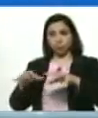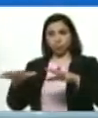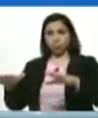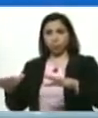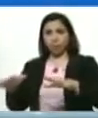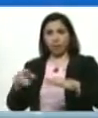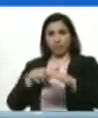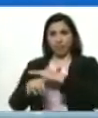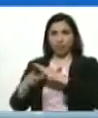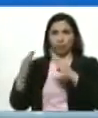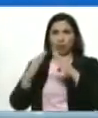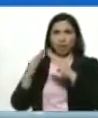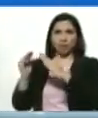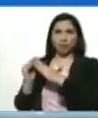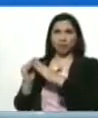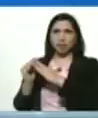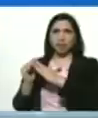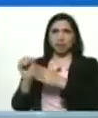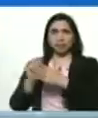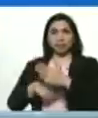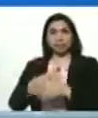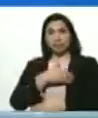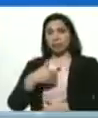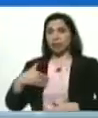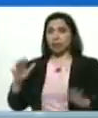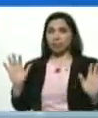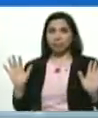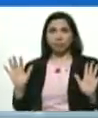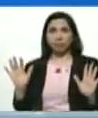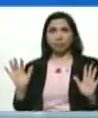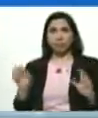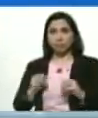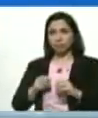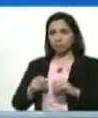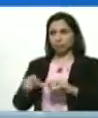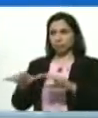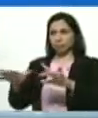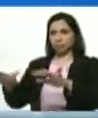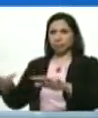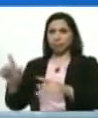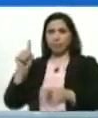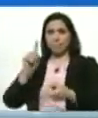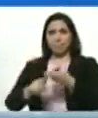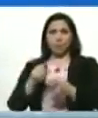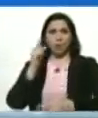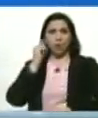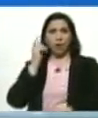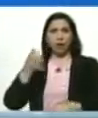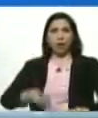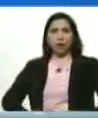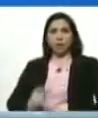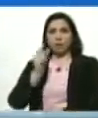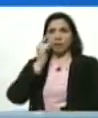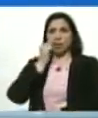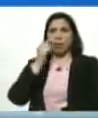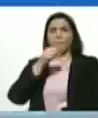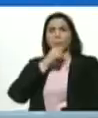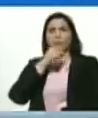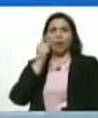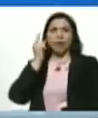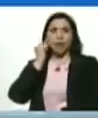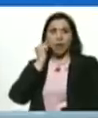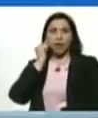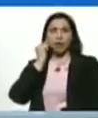casa sin querer queriendo contaminan a la esposa al hijo a la abuela al